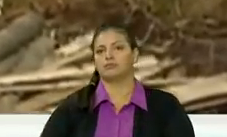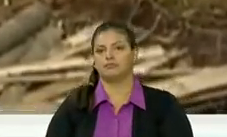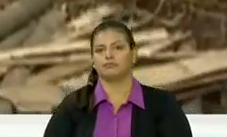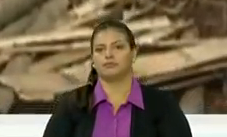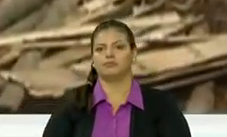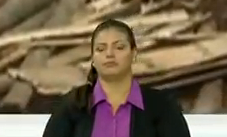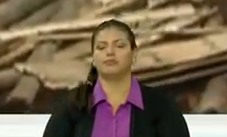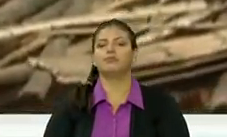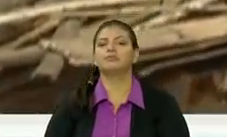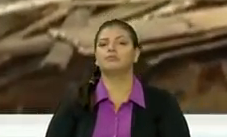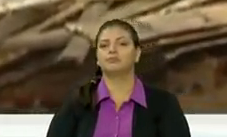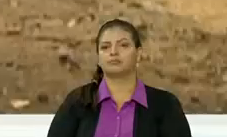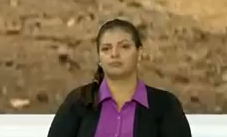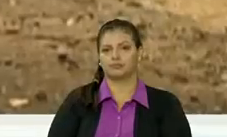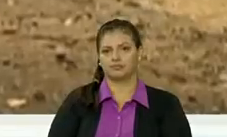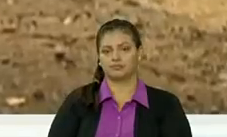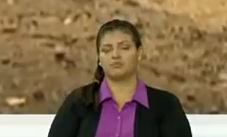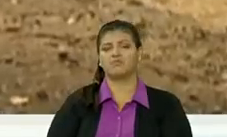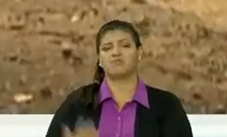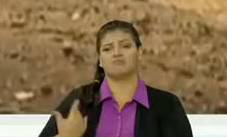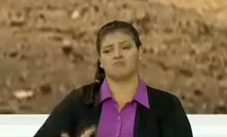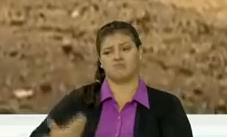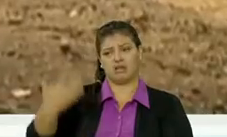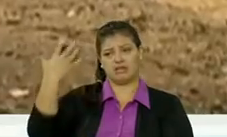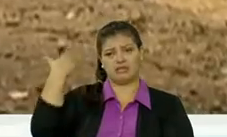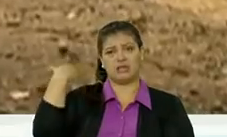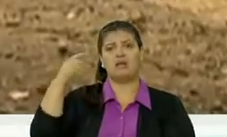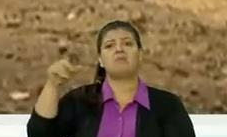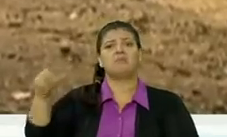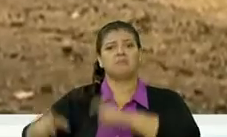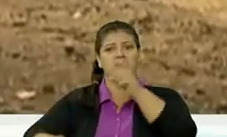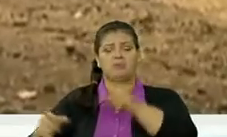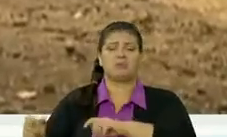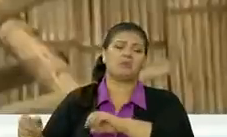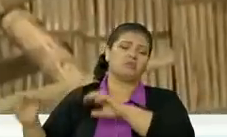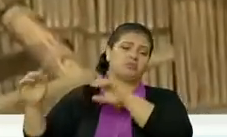pero estaban más adelante. Y ahora que decidieron limpiar la maleza en